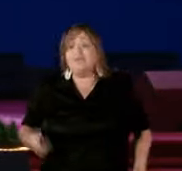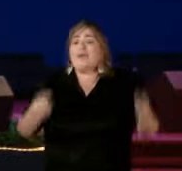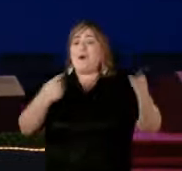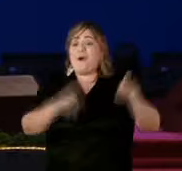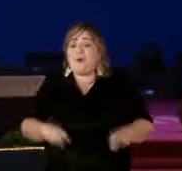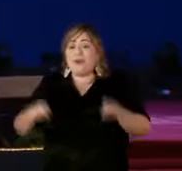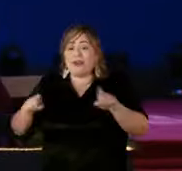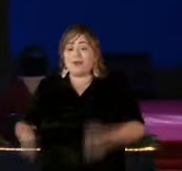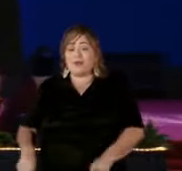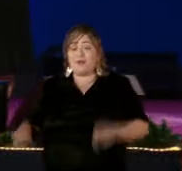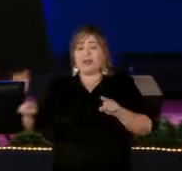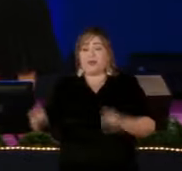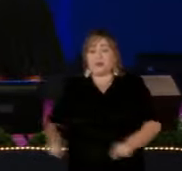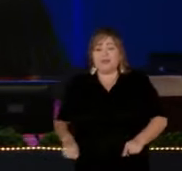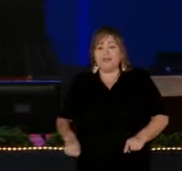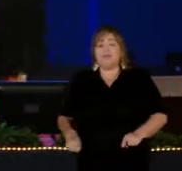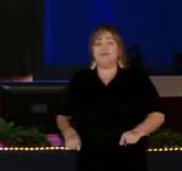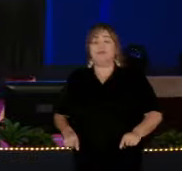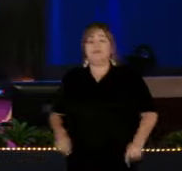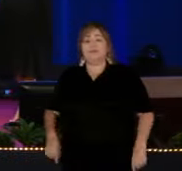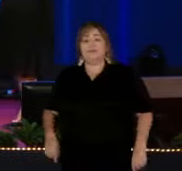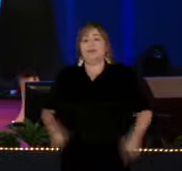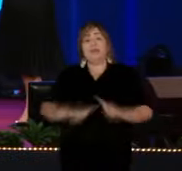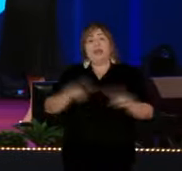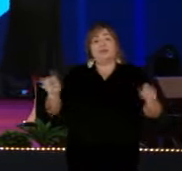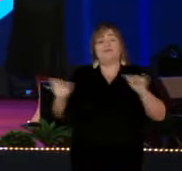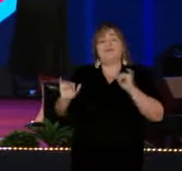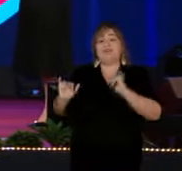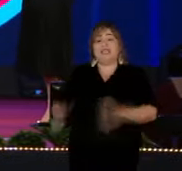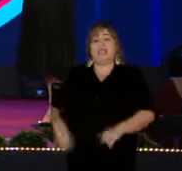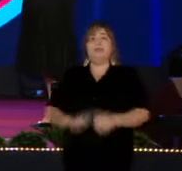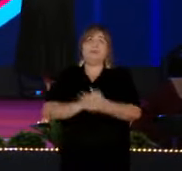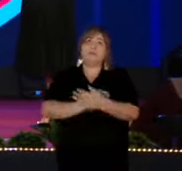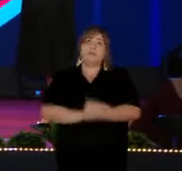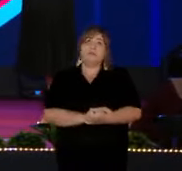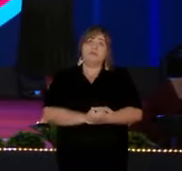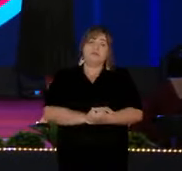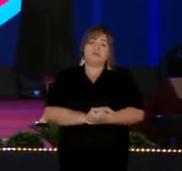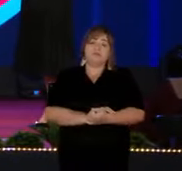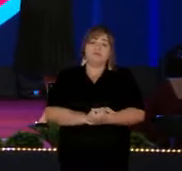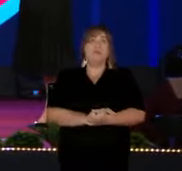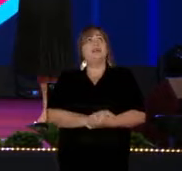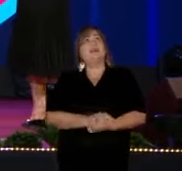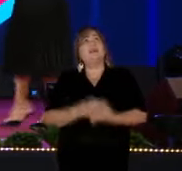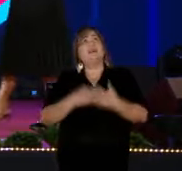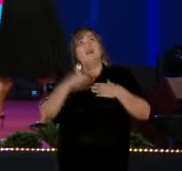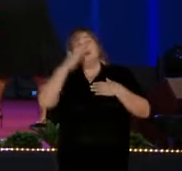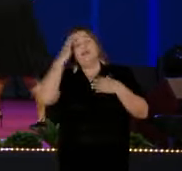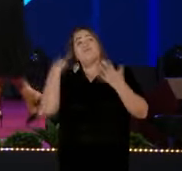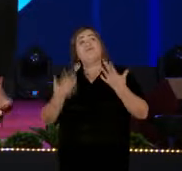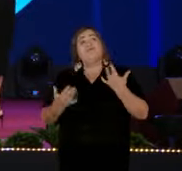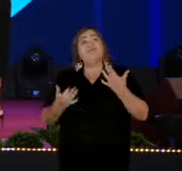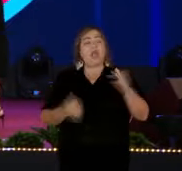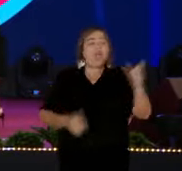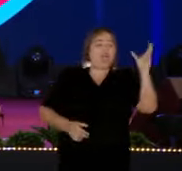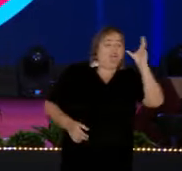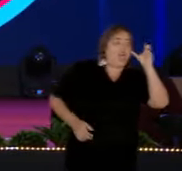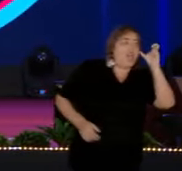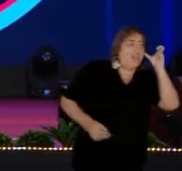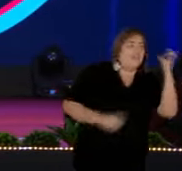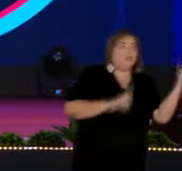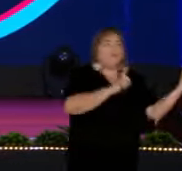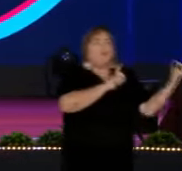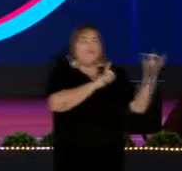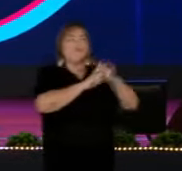pasar, algo pasa, pero si te quedas así, bueno, el enemigo te entrampa,